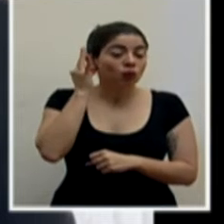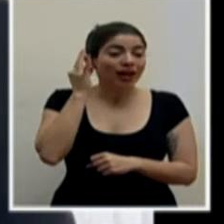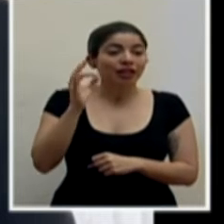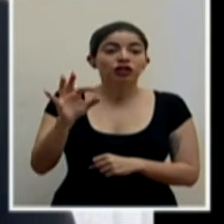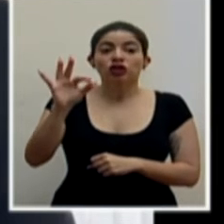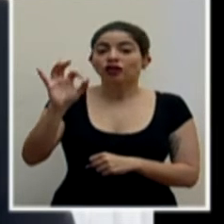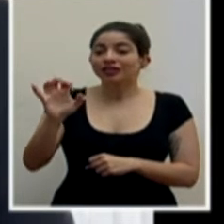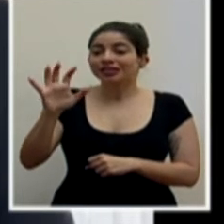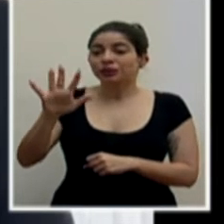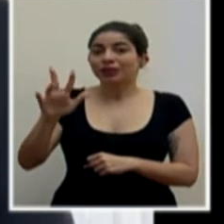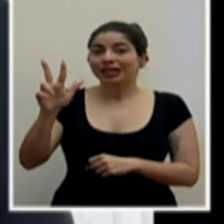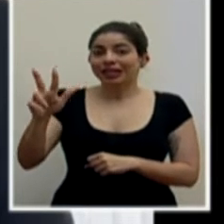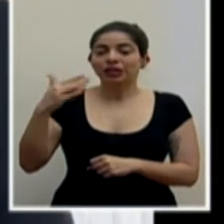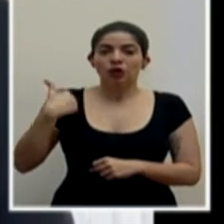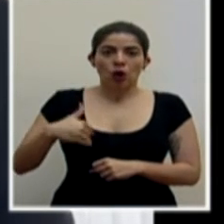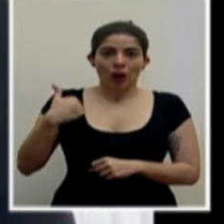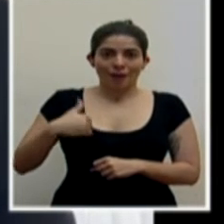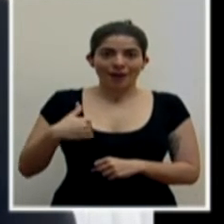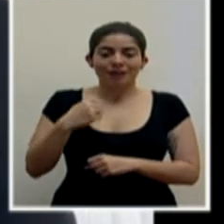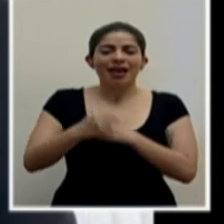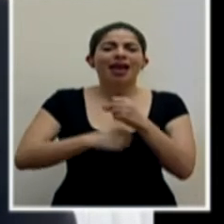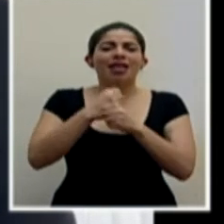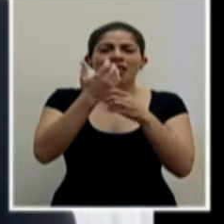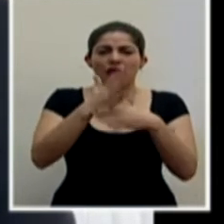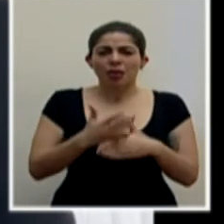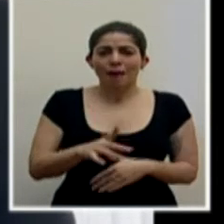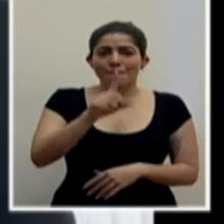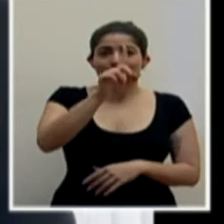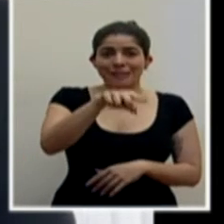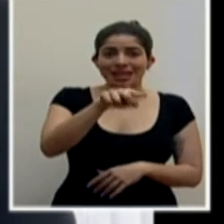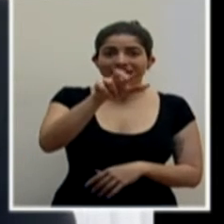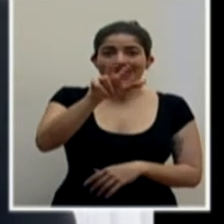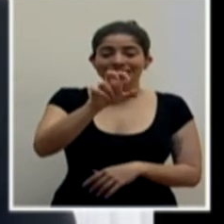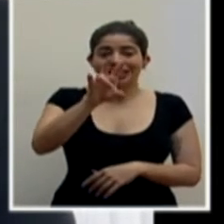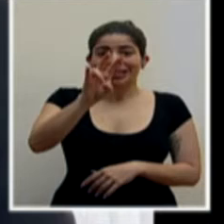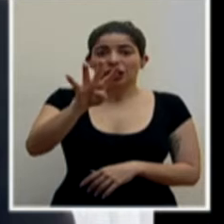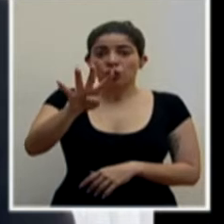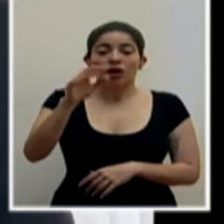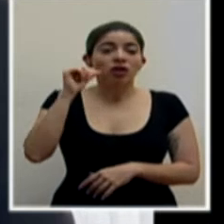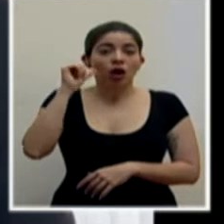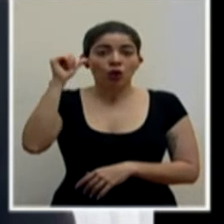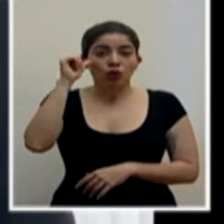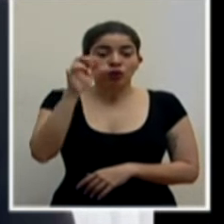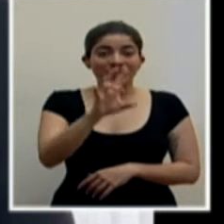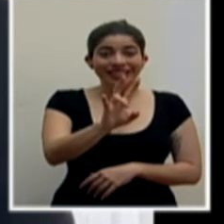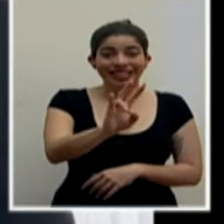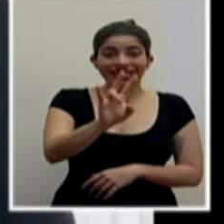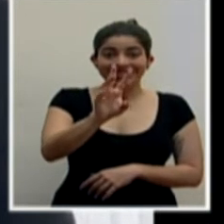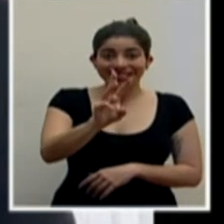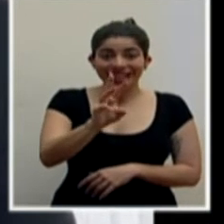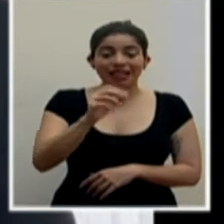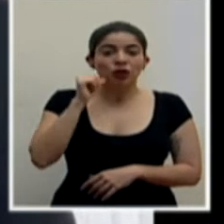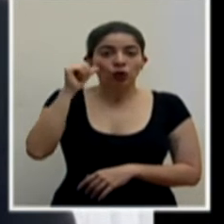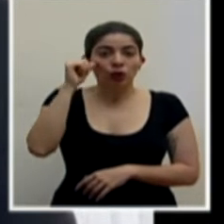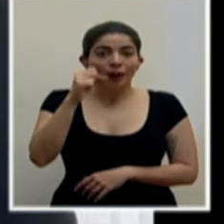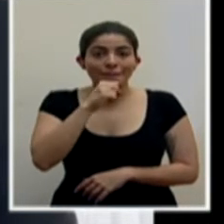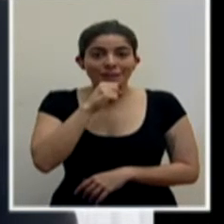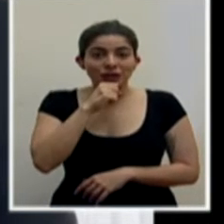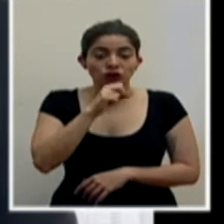y 953 son hombres. Por edad tenemos 1.374 adultos, 76 adultos